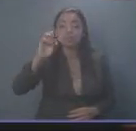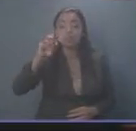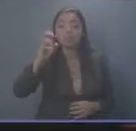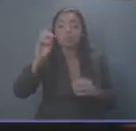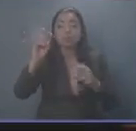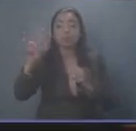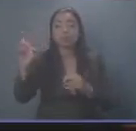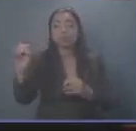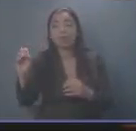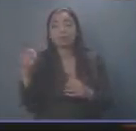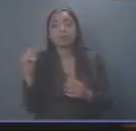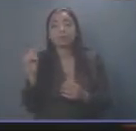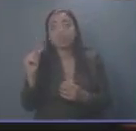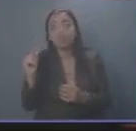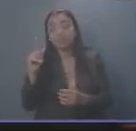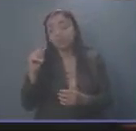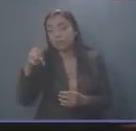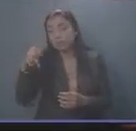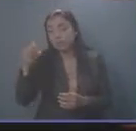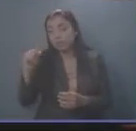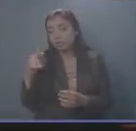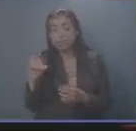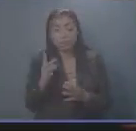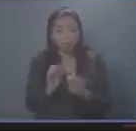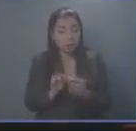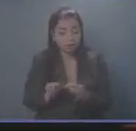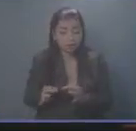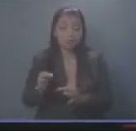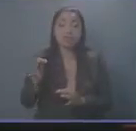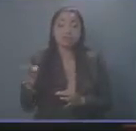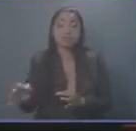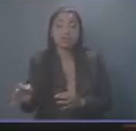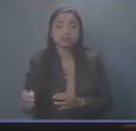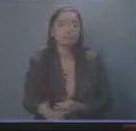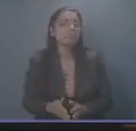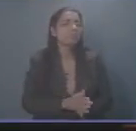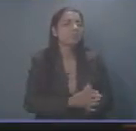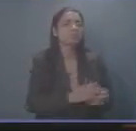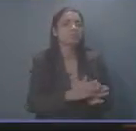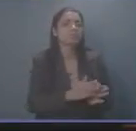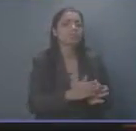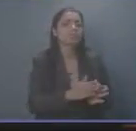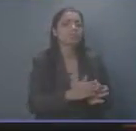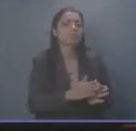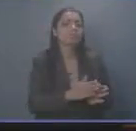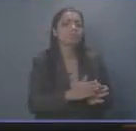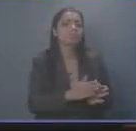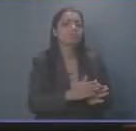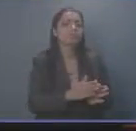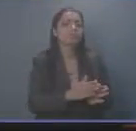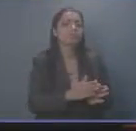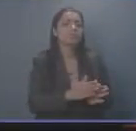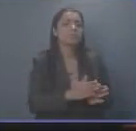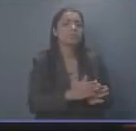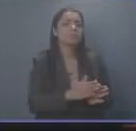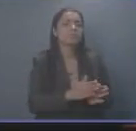los permisos de trabajo que ya tienen nuestros compatriotas. ¿Por qué pedimos el reconocimiento?